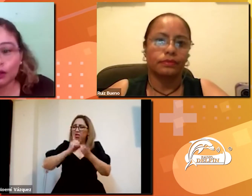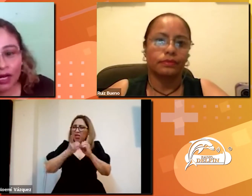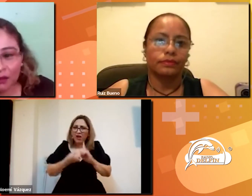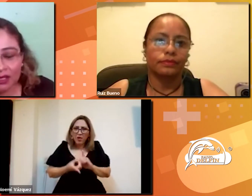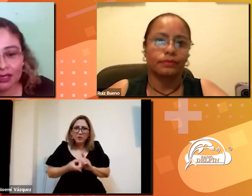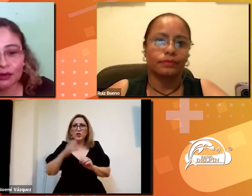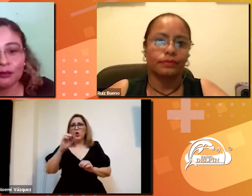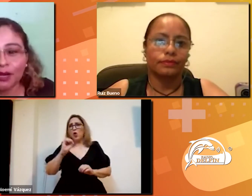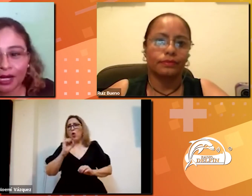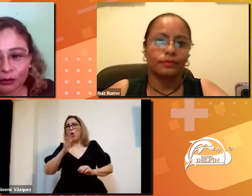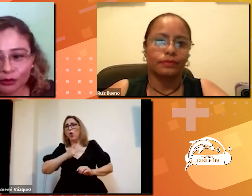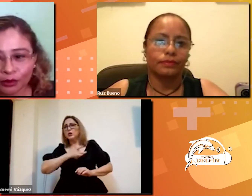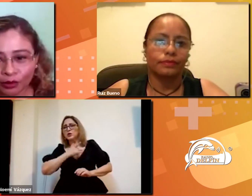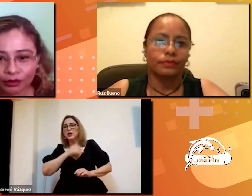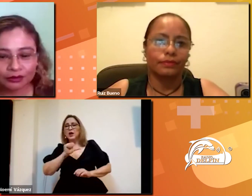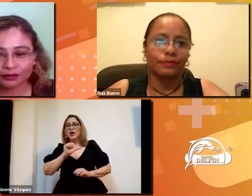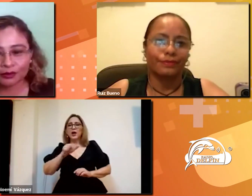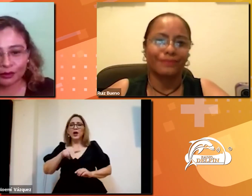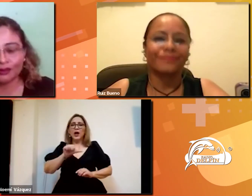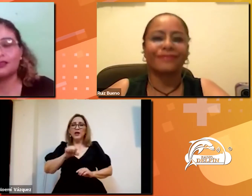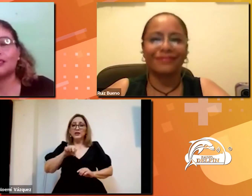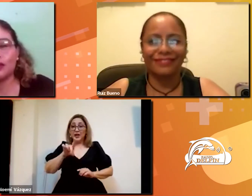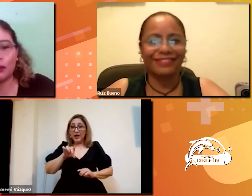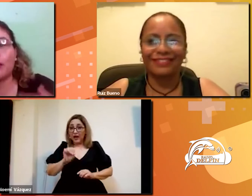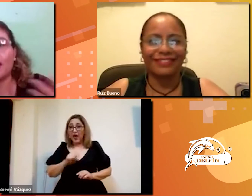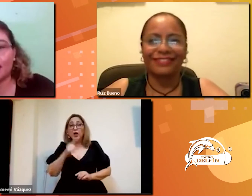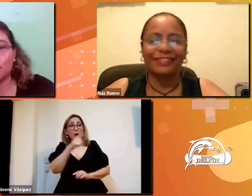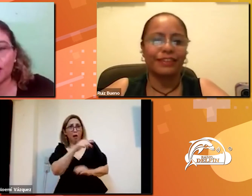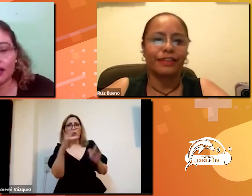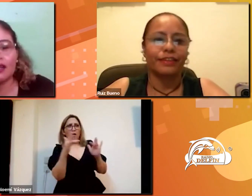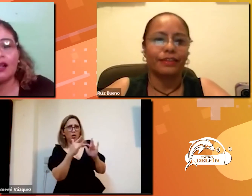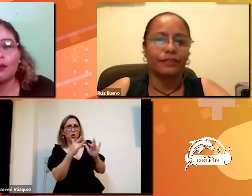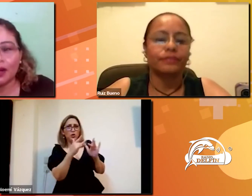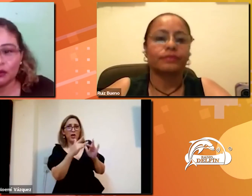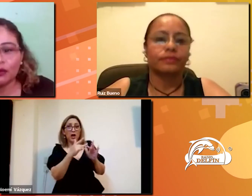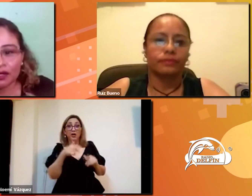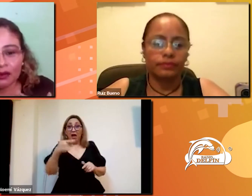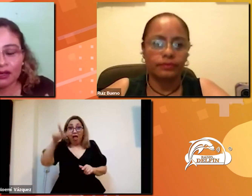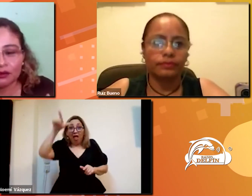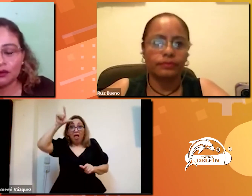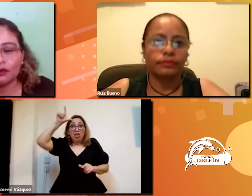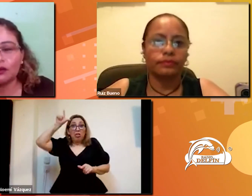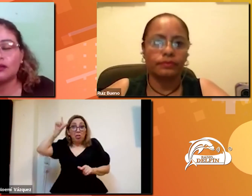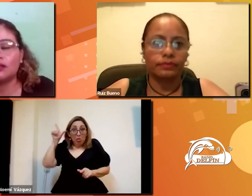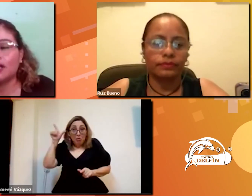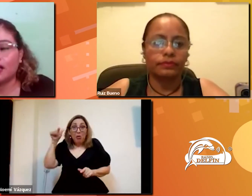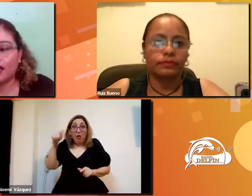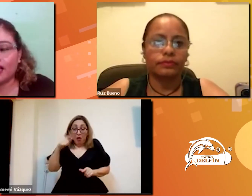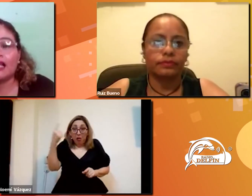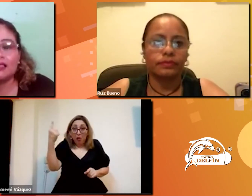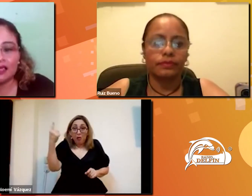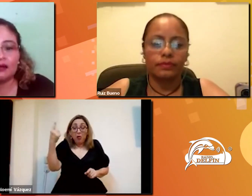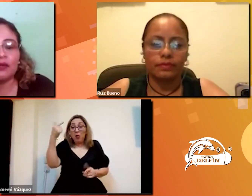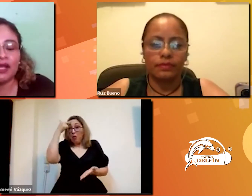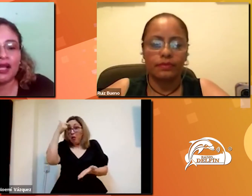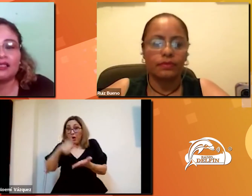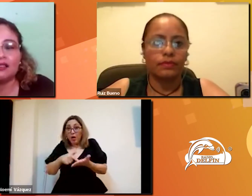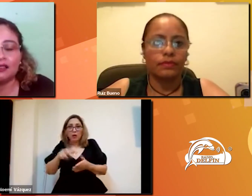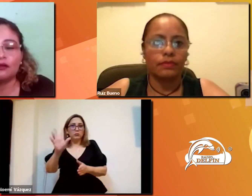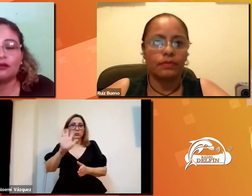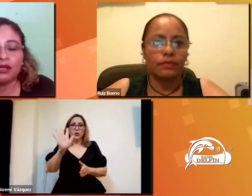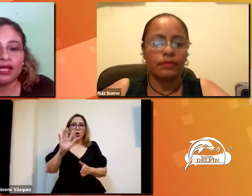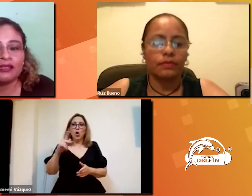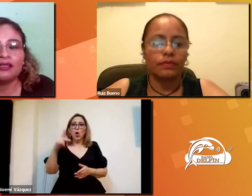no solamente son para los locos, no, sino para ayudarnos a nosotros a estar bien,